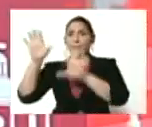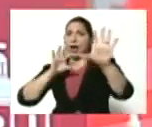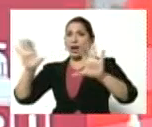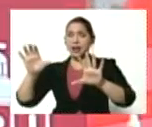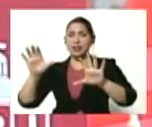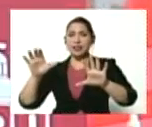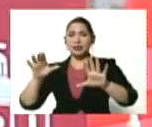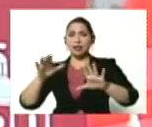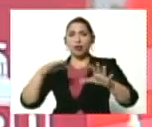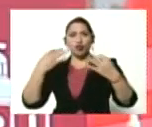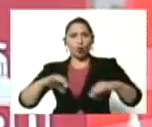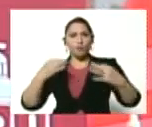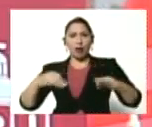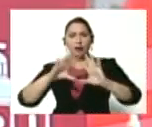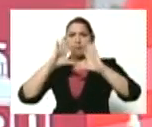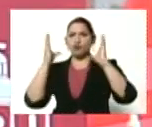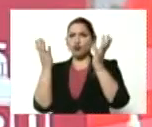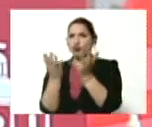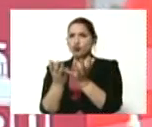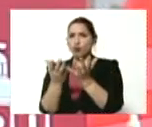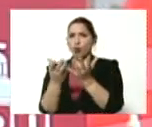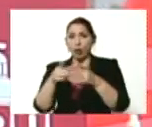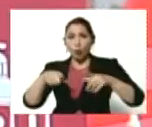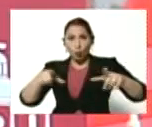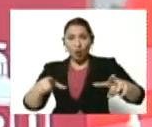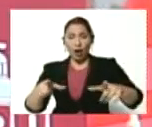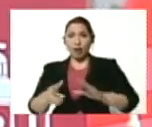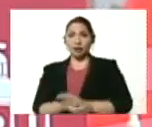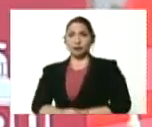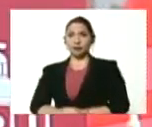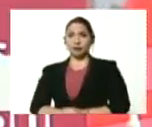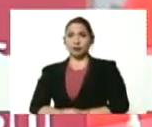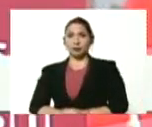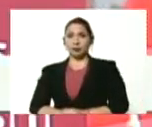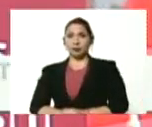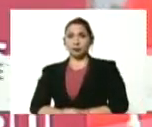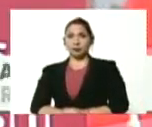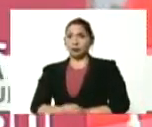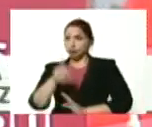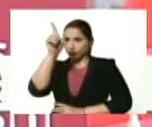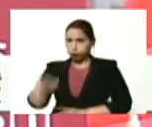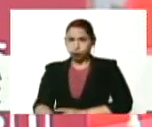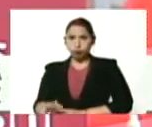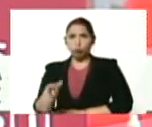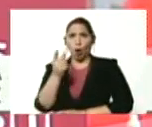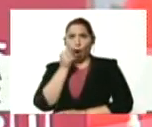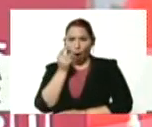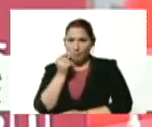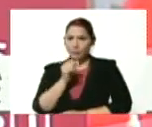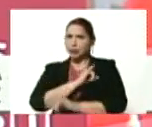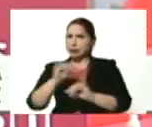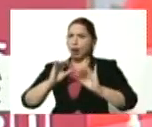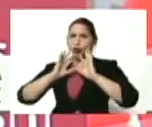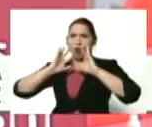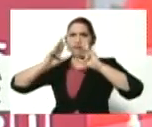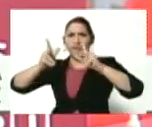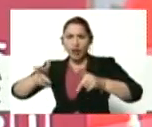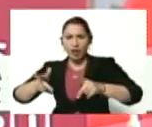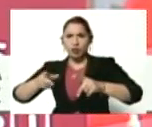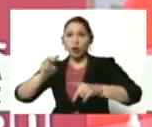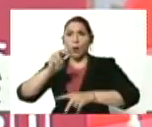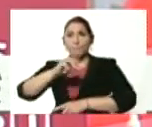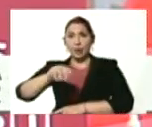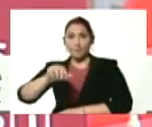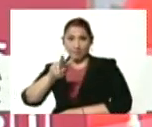del mundo, en lugar de agarrar a ese señor Mavares, ya confesamente